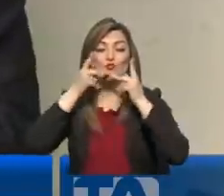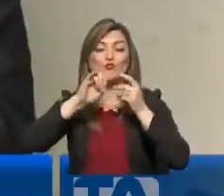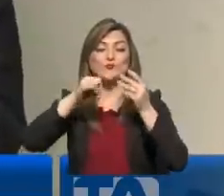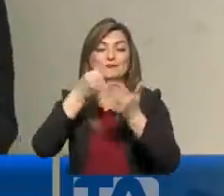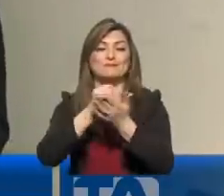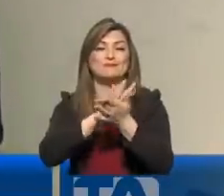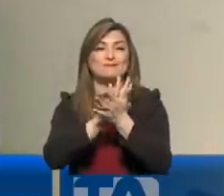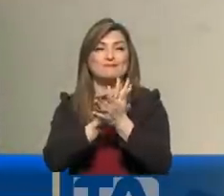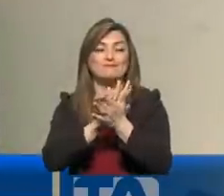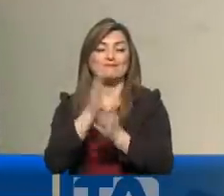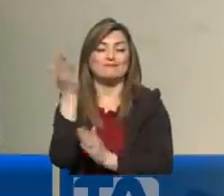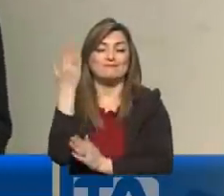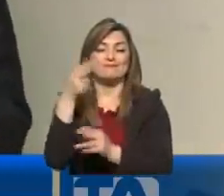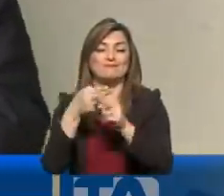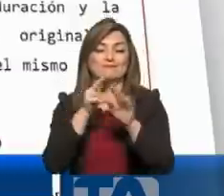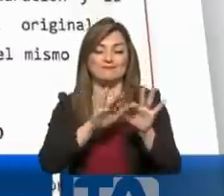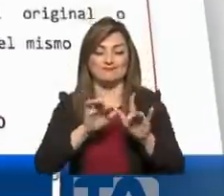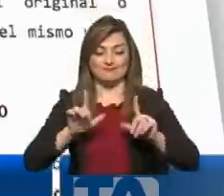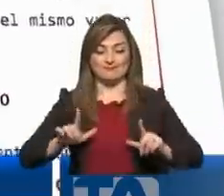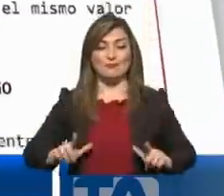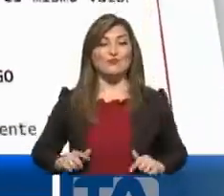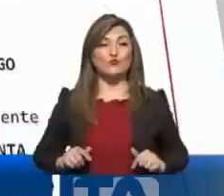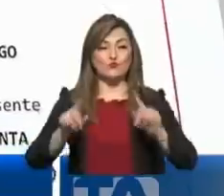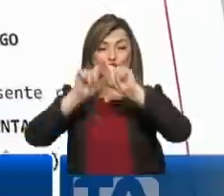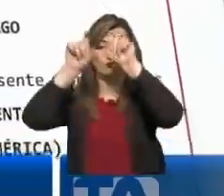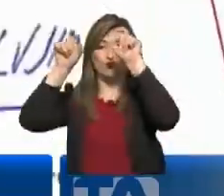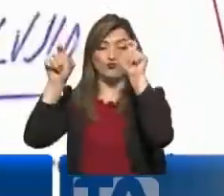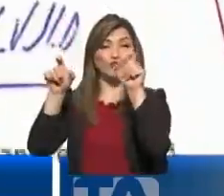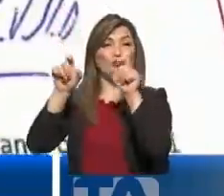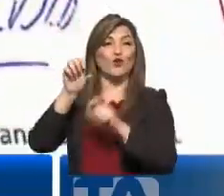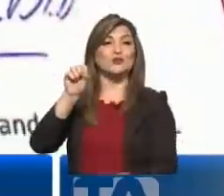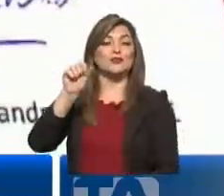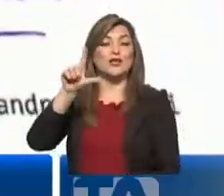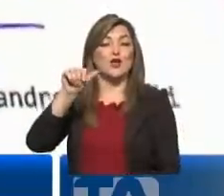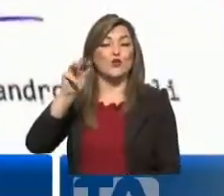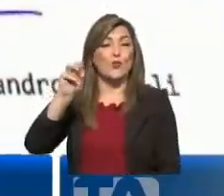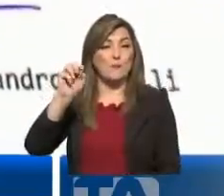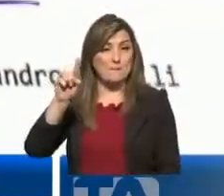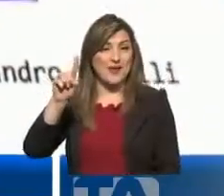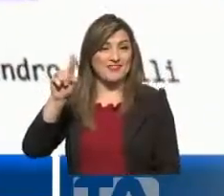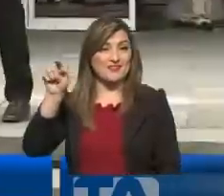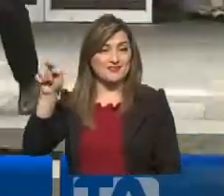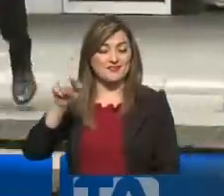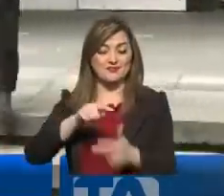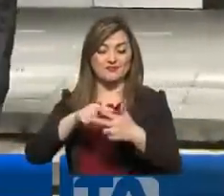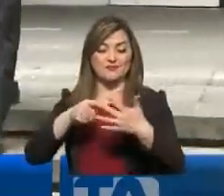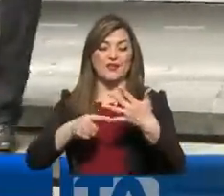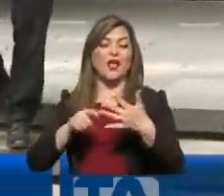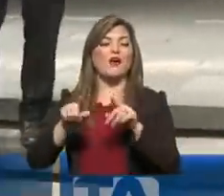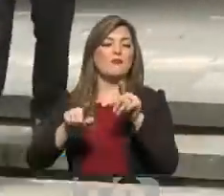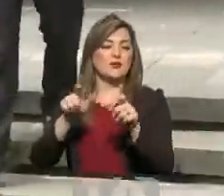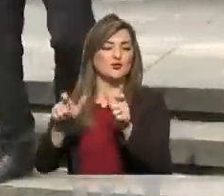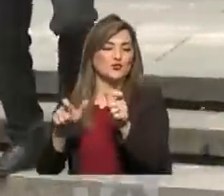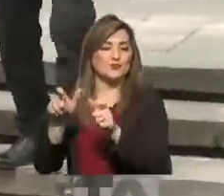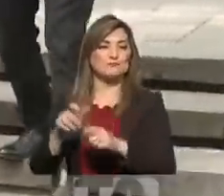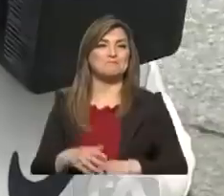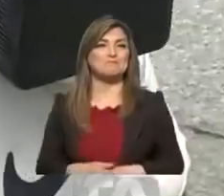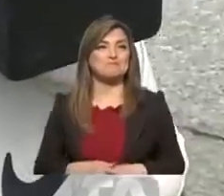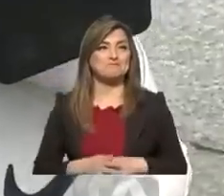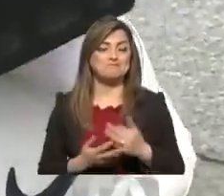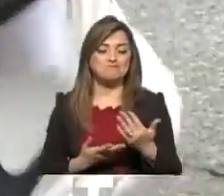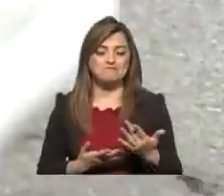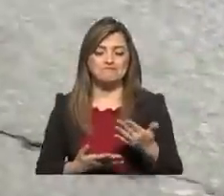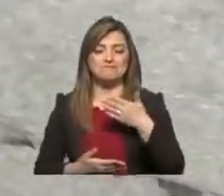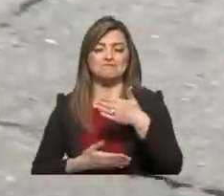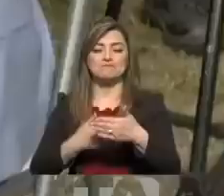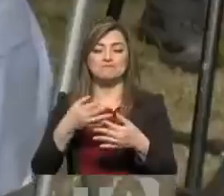su exsecretario de salud Lenín Mantilla, el empresario vendedor de las pruebas Juan Vinelli y otros. Proceso que espera